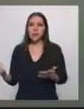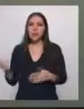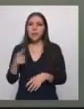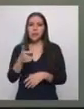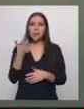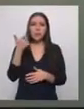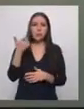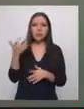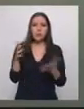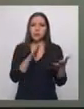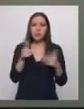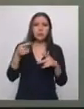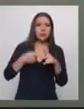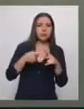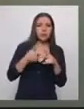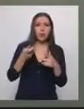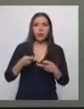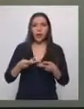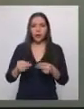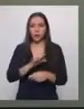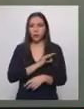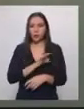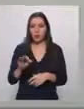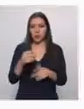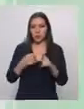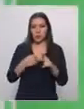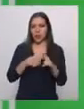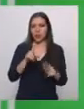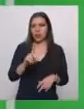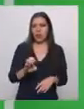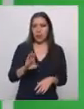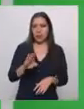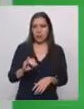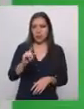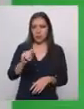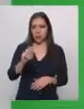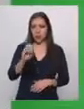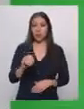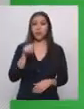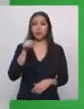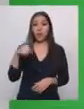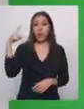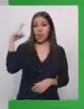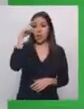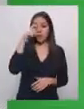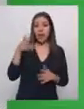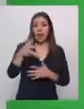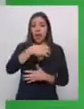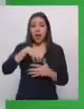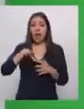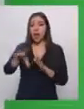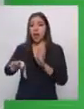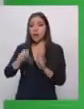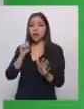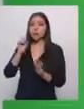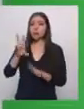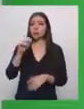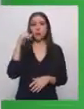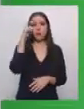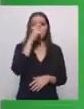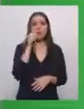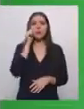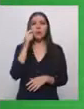controlar ese tipo de gastos, ¿no? Esos movimientos de las tarjetas de débito no son tan complicados porque llevas tus gastos al día, pero